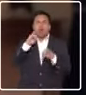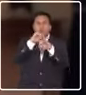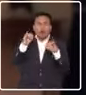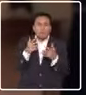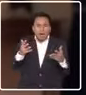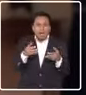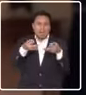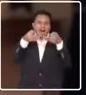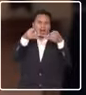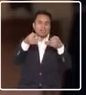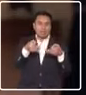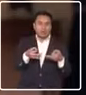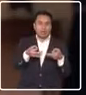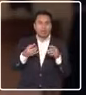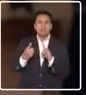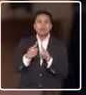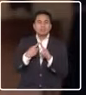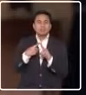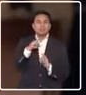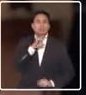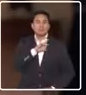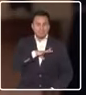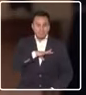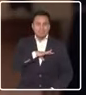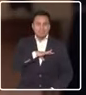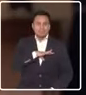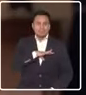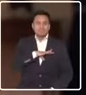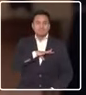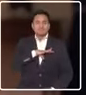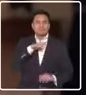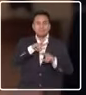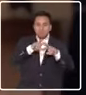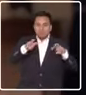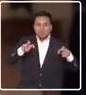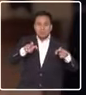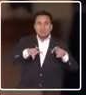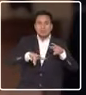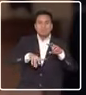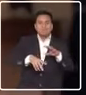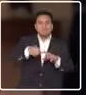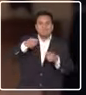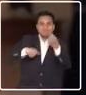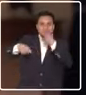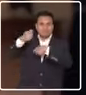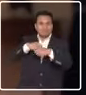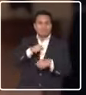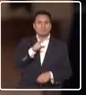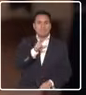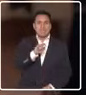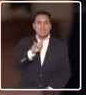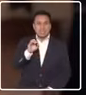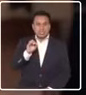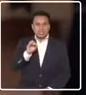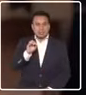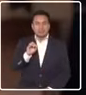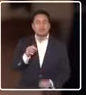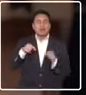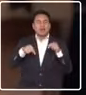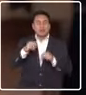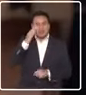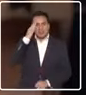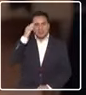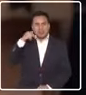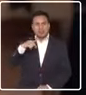fórmula para asegurar la participación de chile en la exploración y explotación del litio Y